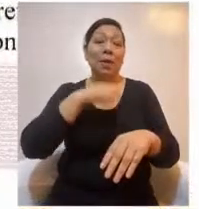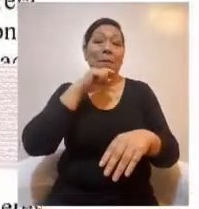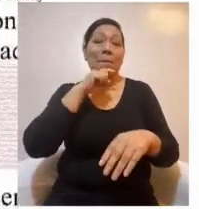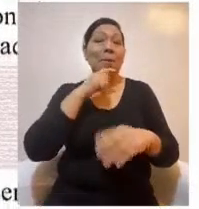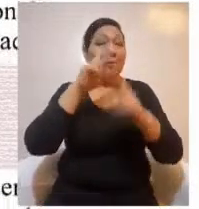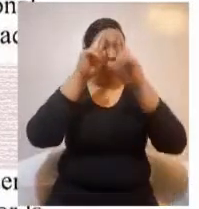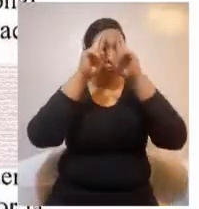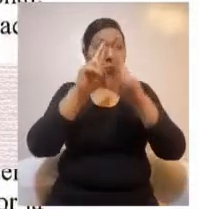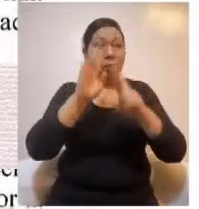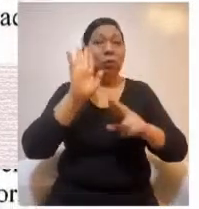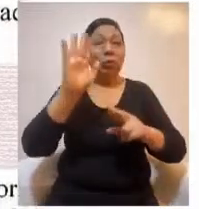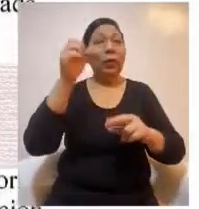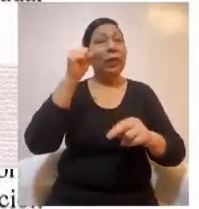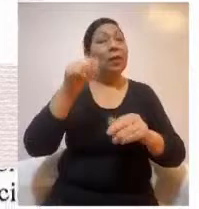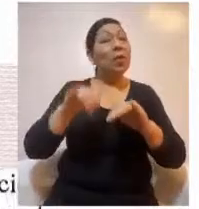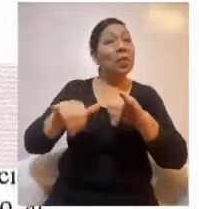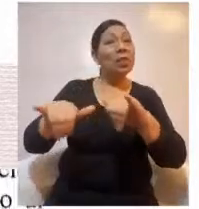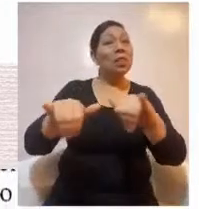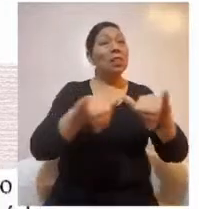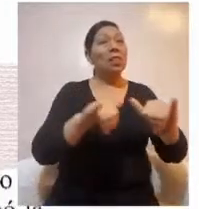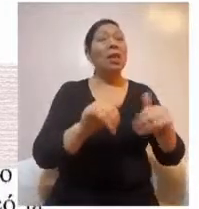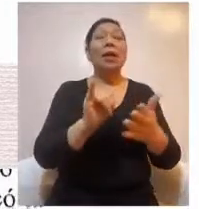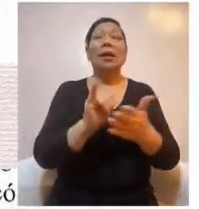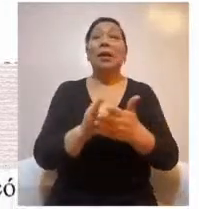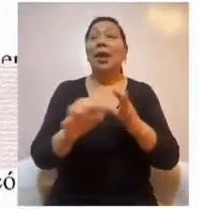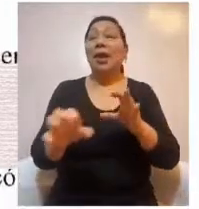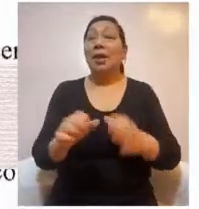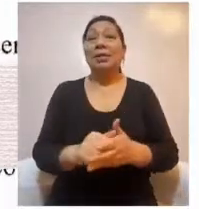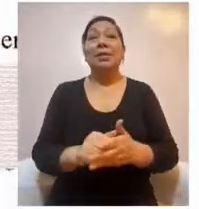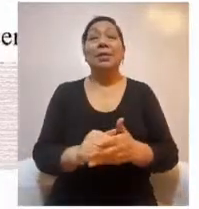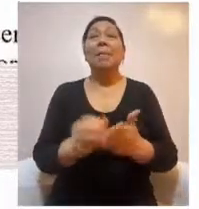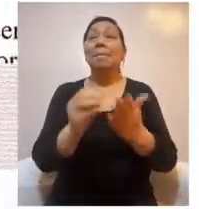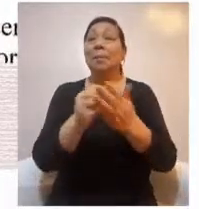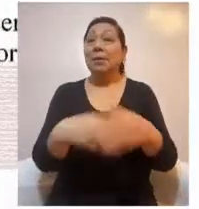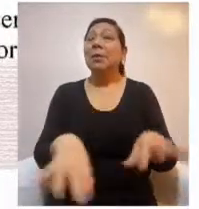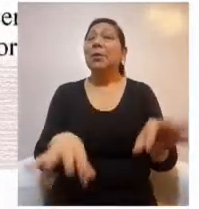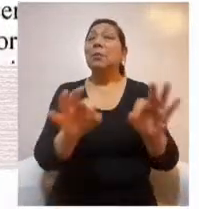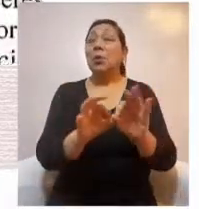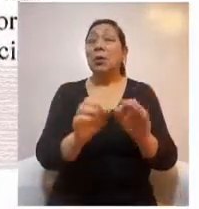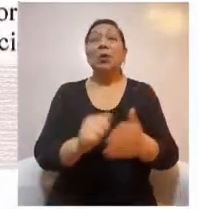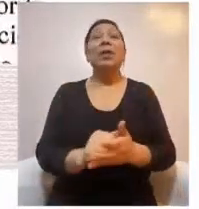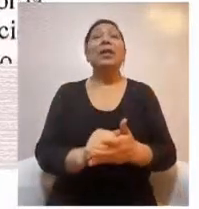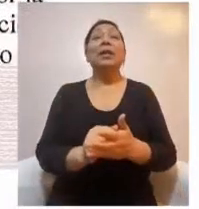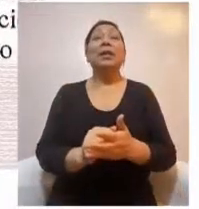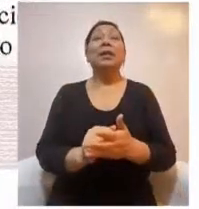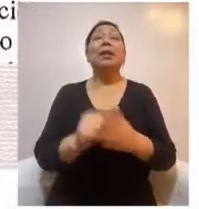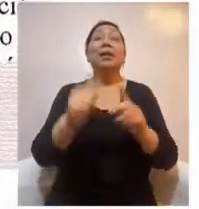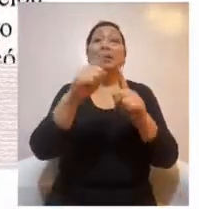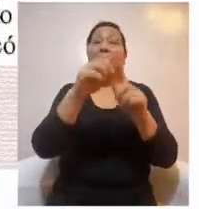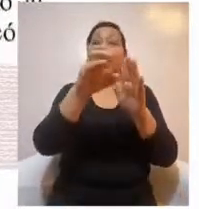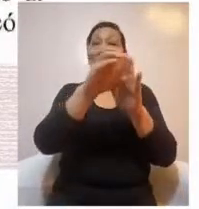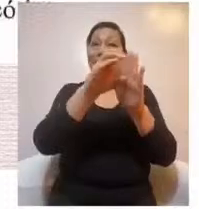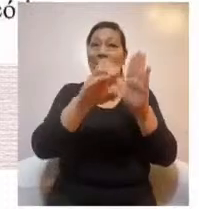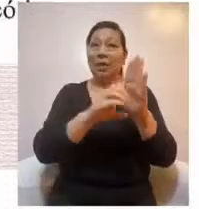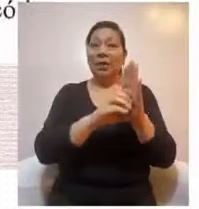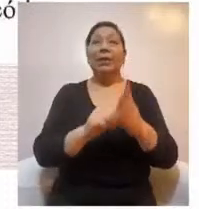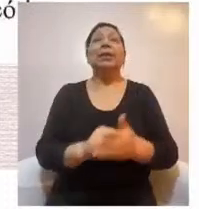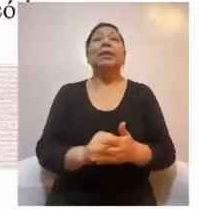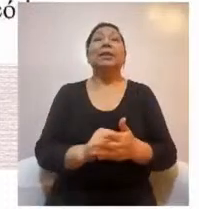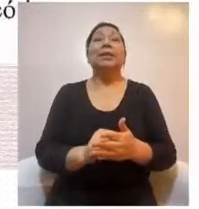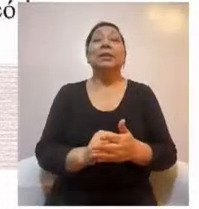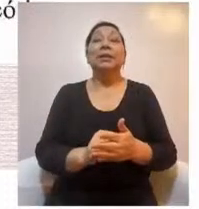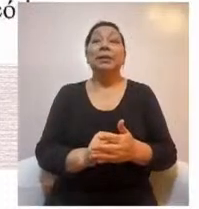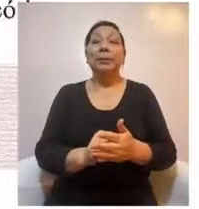de las mujeres y el respeto de su derecho de igualdad, es lo que hace relevante esta sentencia del Tribunal Constitucional que data del